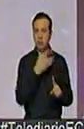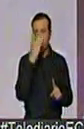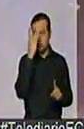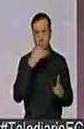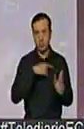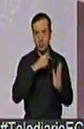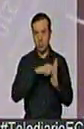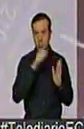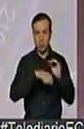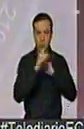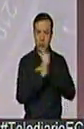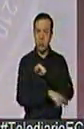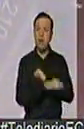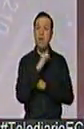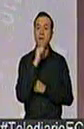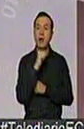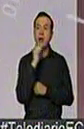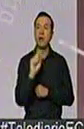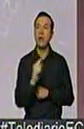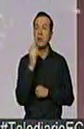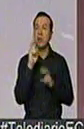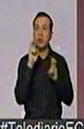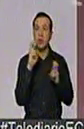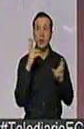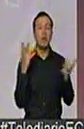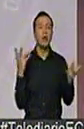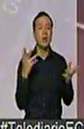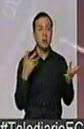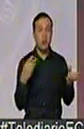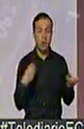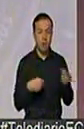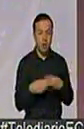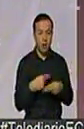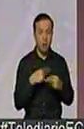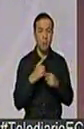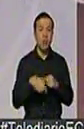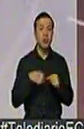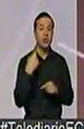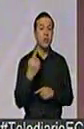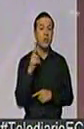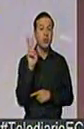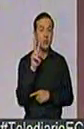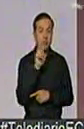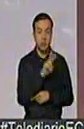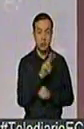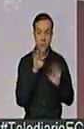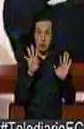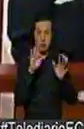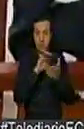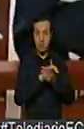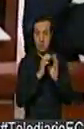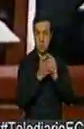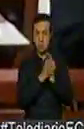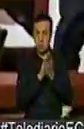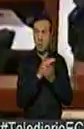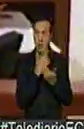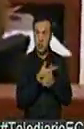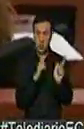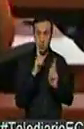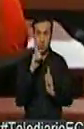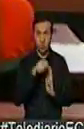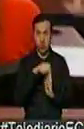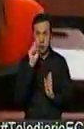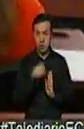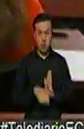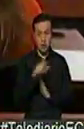La última que le falta por cumplir es por peculado y saldría el próximo viernes 29 de noviembre en libertad. Uno de los abogados que